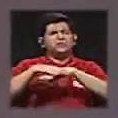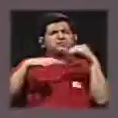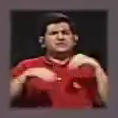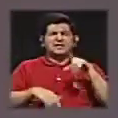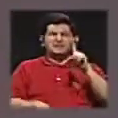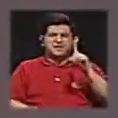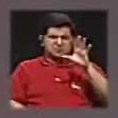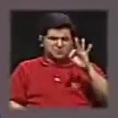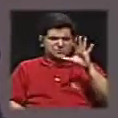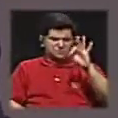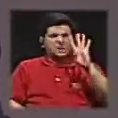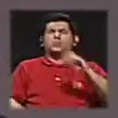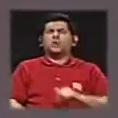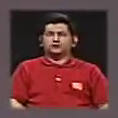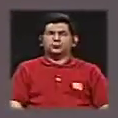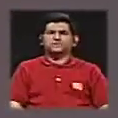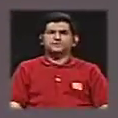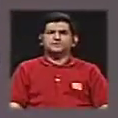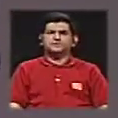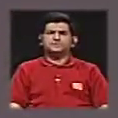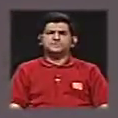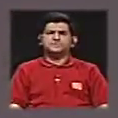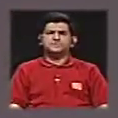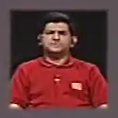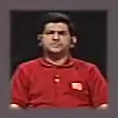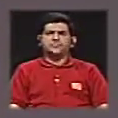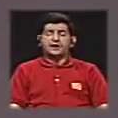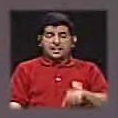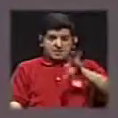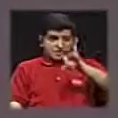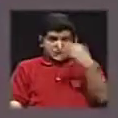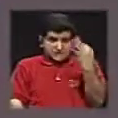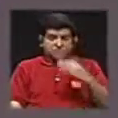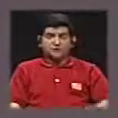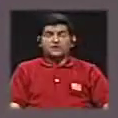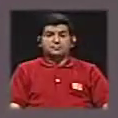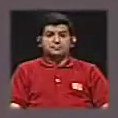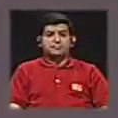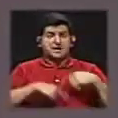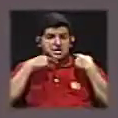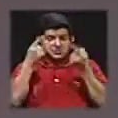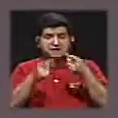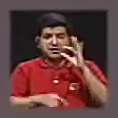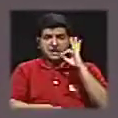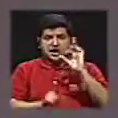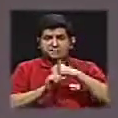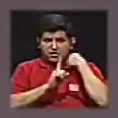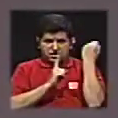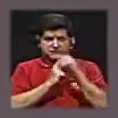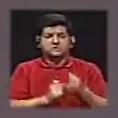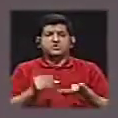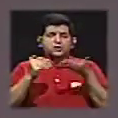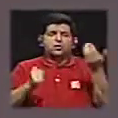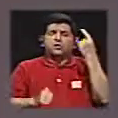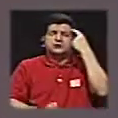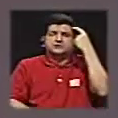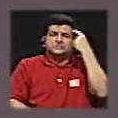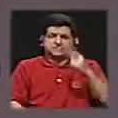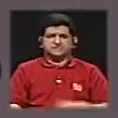en 1994, para llevar a buen puerto las cosas en las cuales